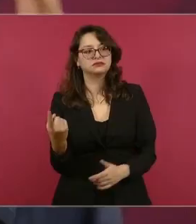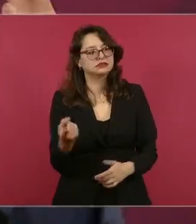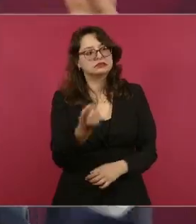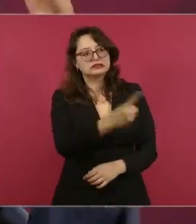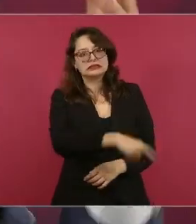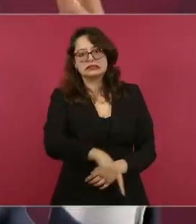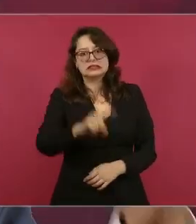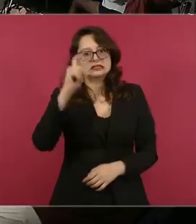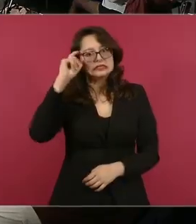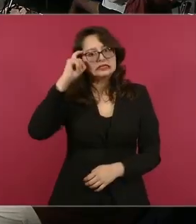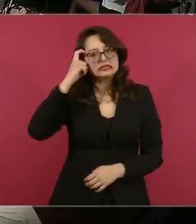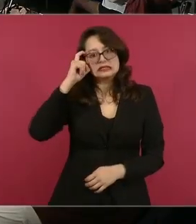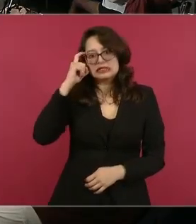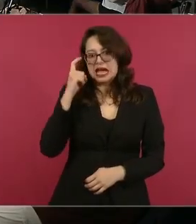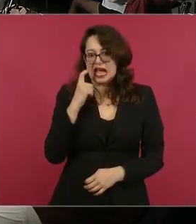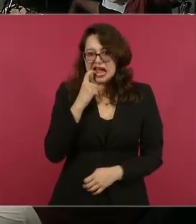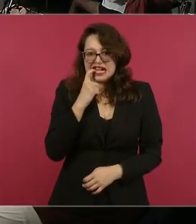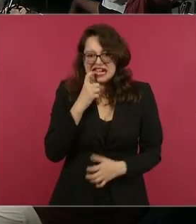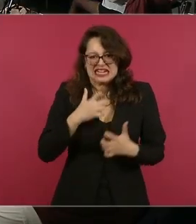Así,